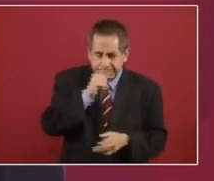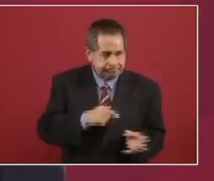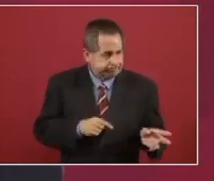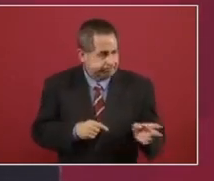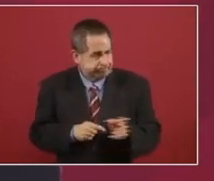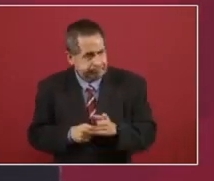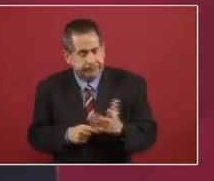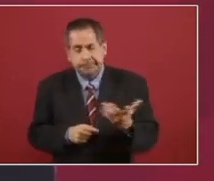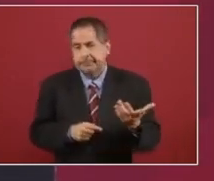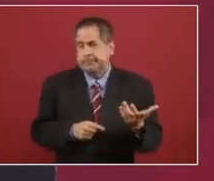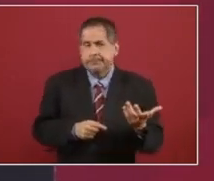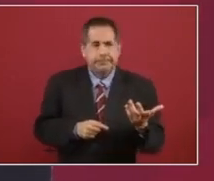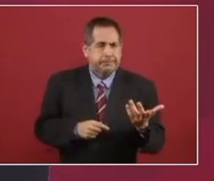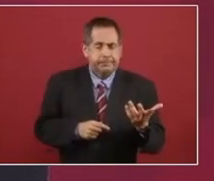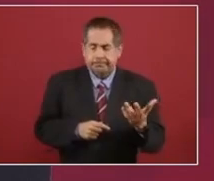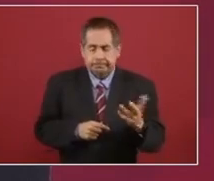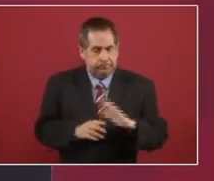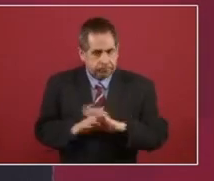Entonces, estamos